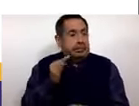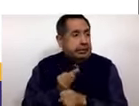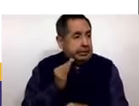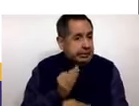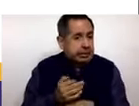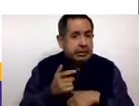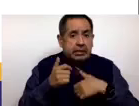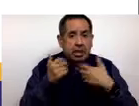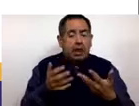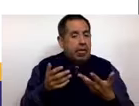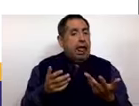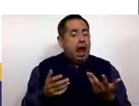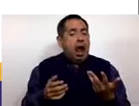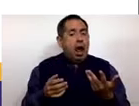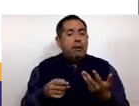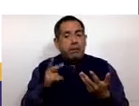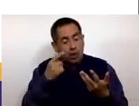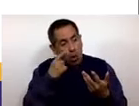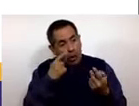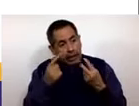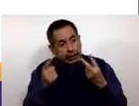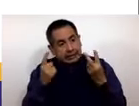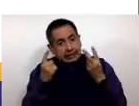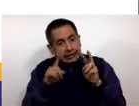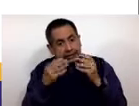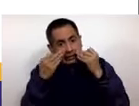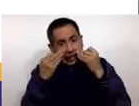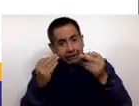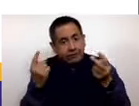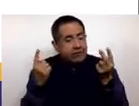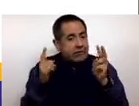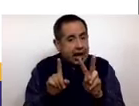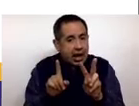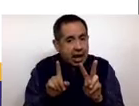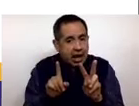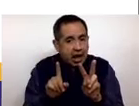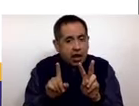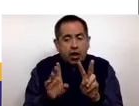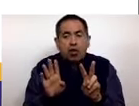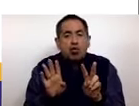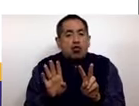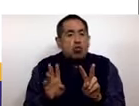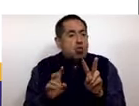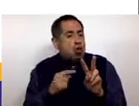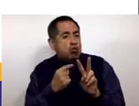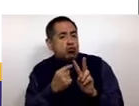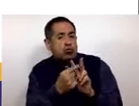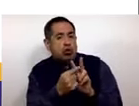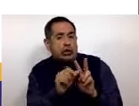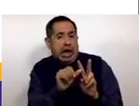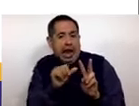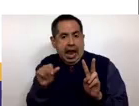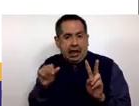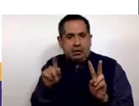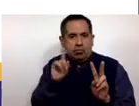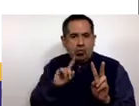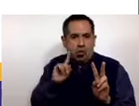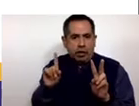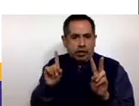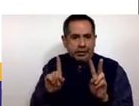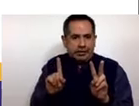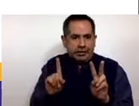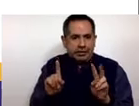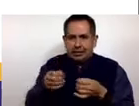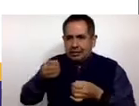anécdota, pero que se refleje, ¿no? Como el trato de muchos de ellos hacia las mujeres